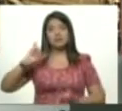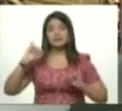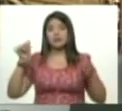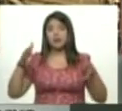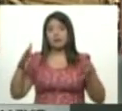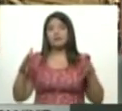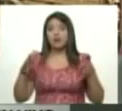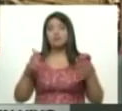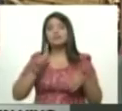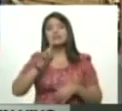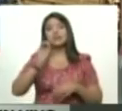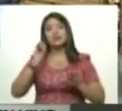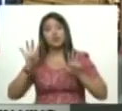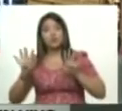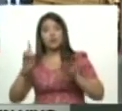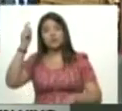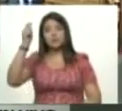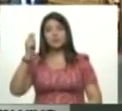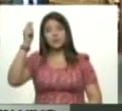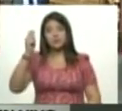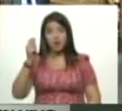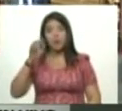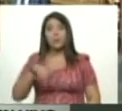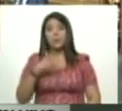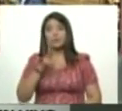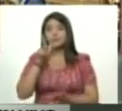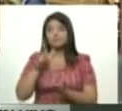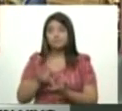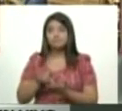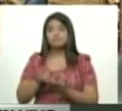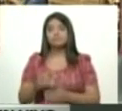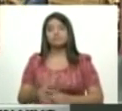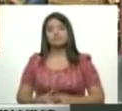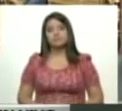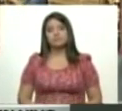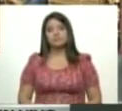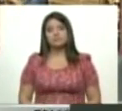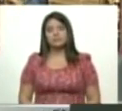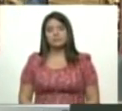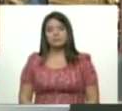los 109 diputados para conformar dicha instancia.